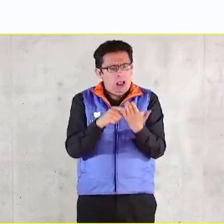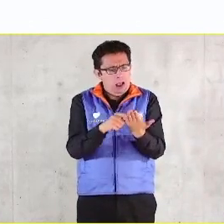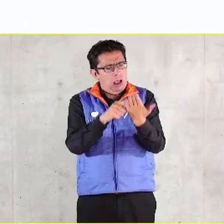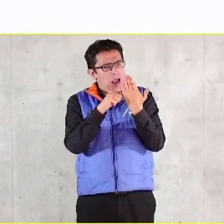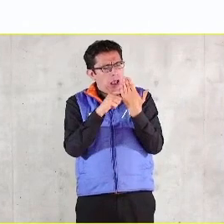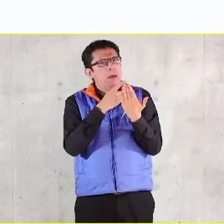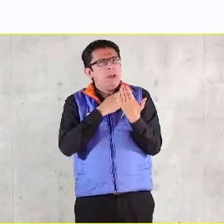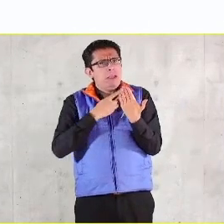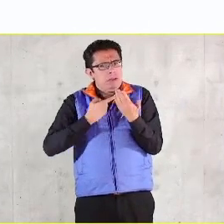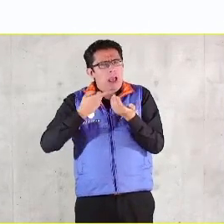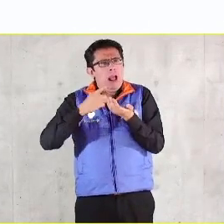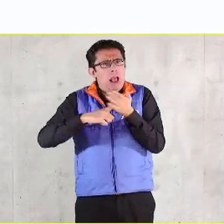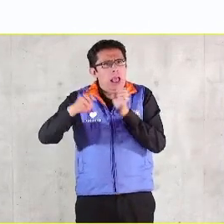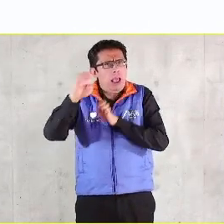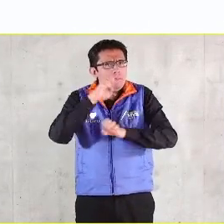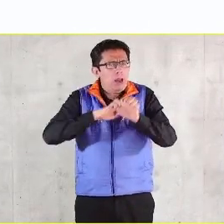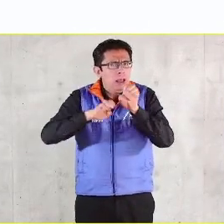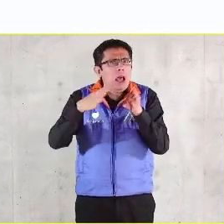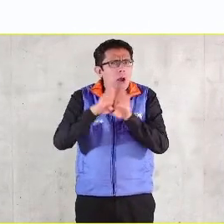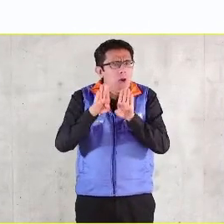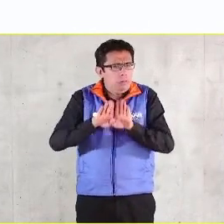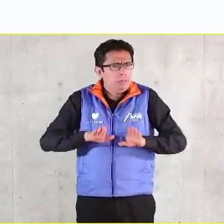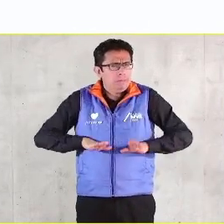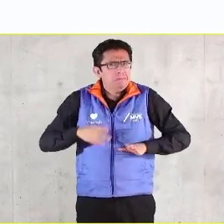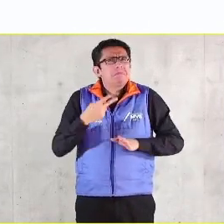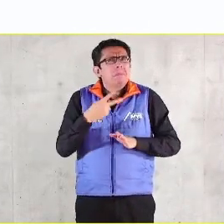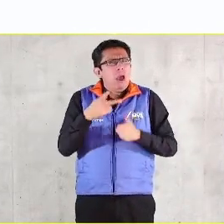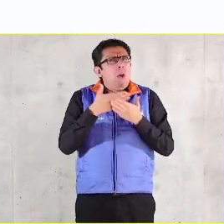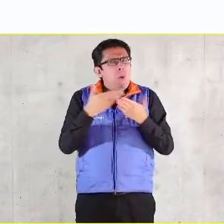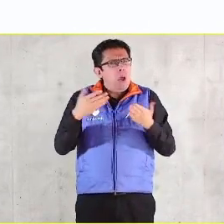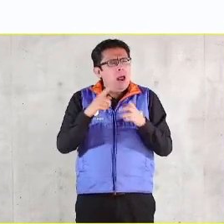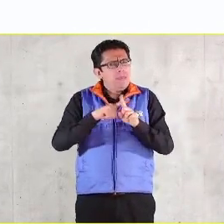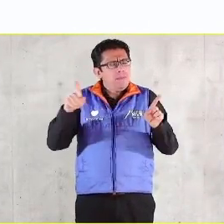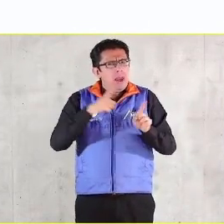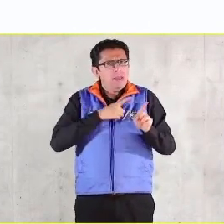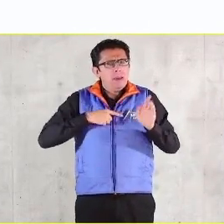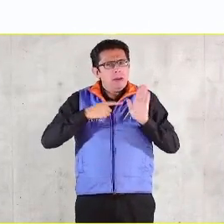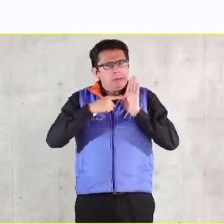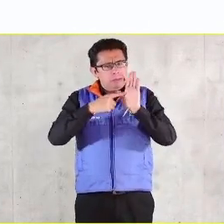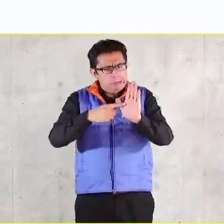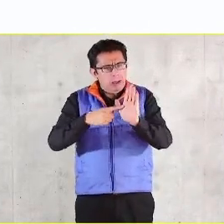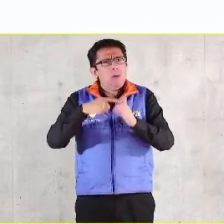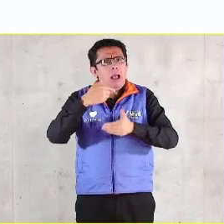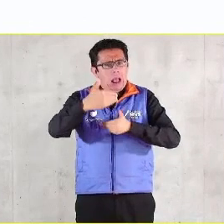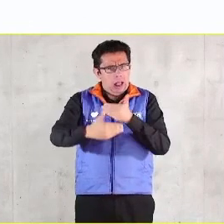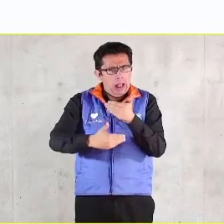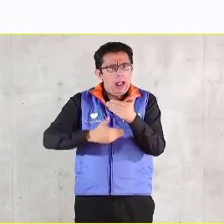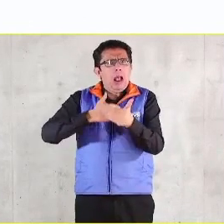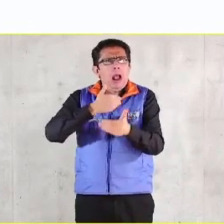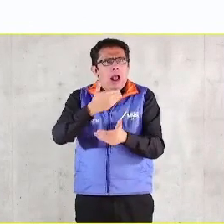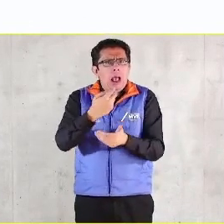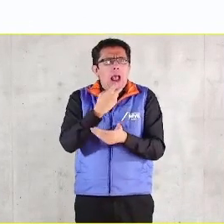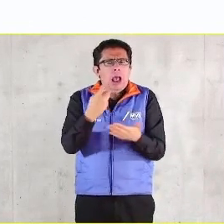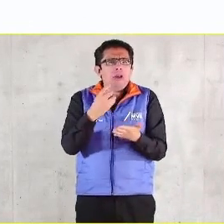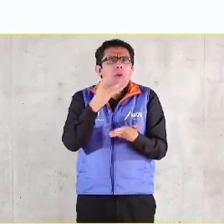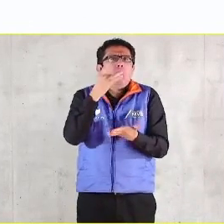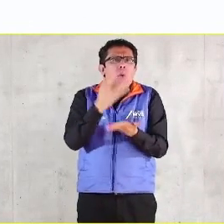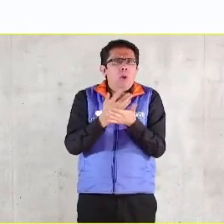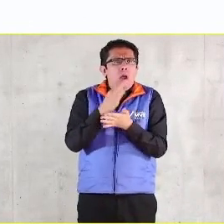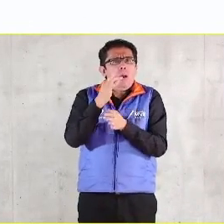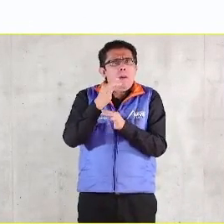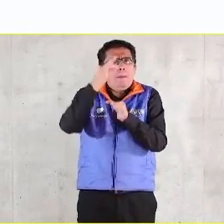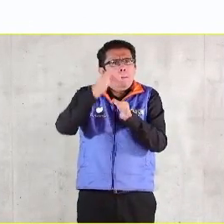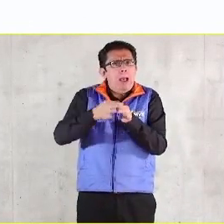cómo están las empresas, pero ahora teníamos que mostrar un avance en ese sentido y dejar ese tema de cumplimiento